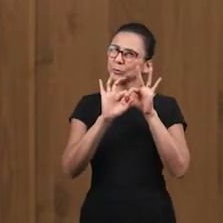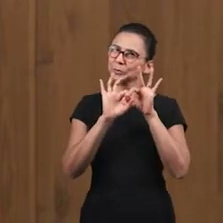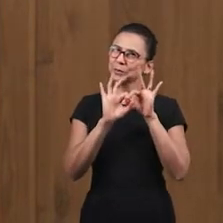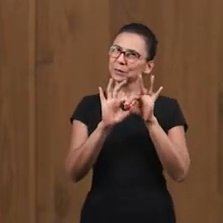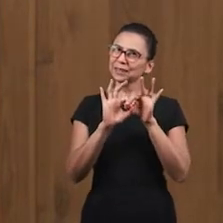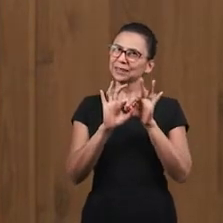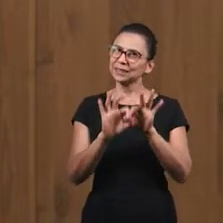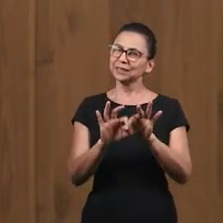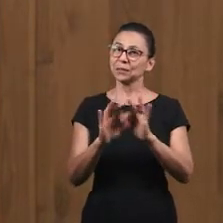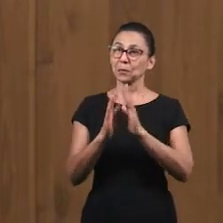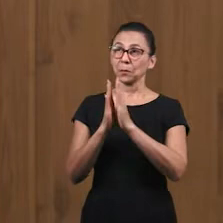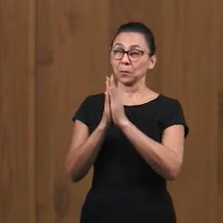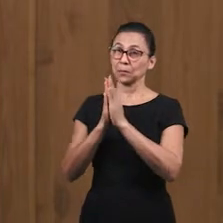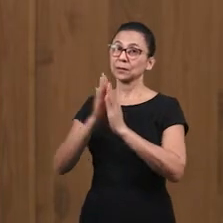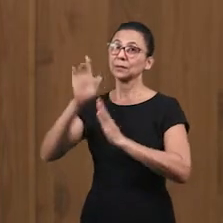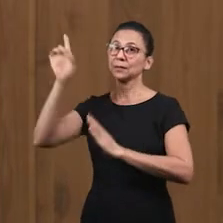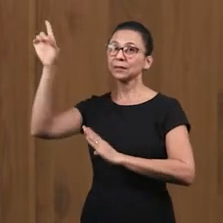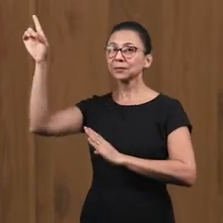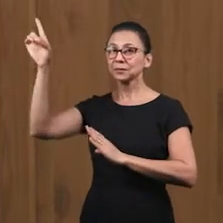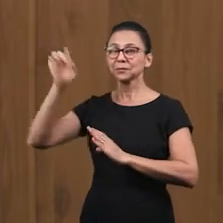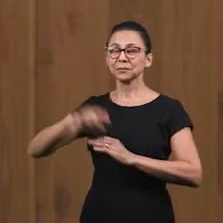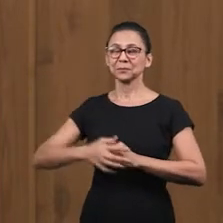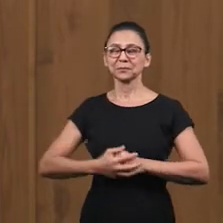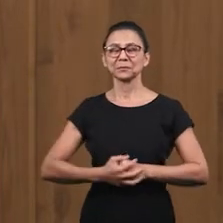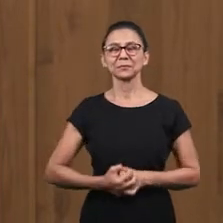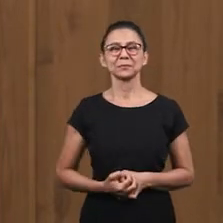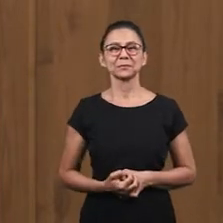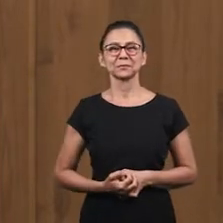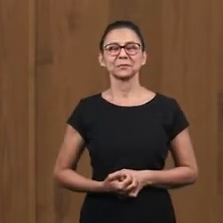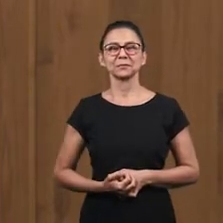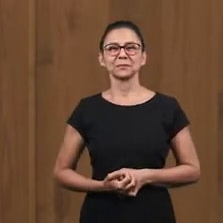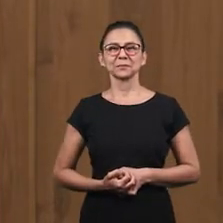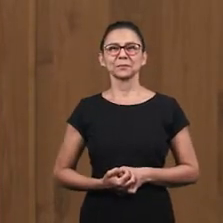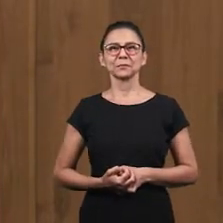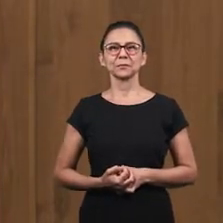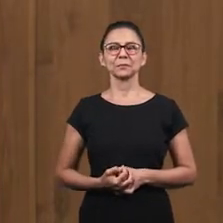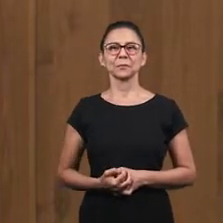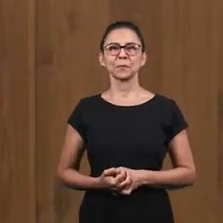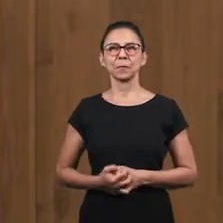a cerrar nuestros ojos y vamos a orar a Dios.